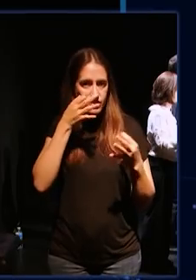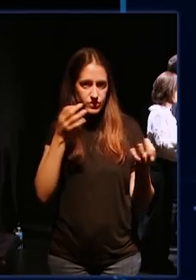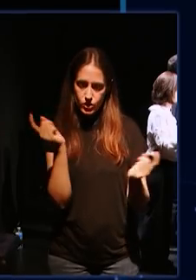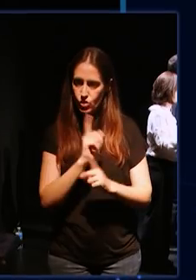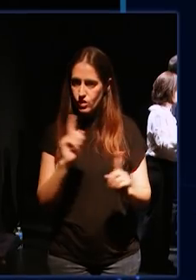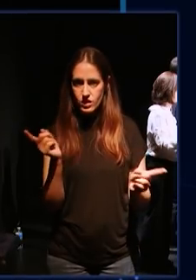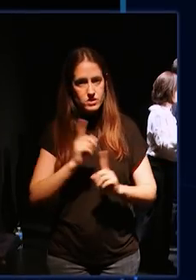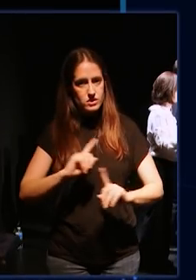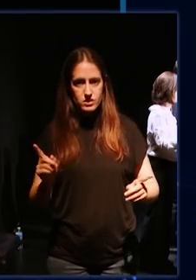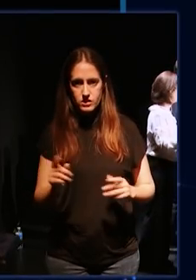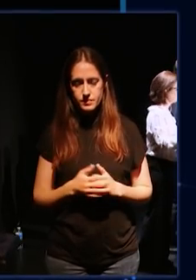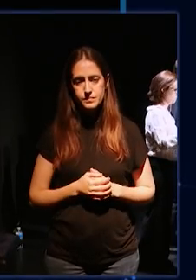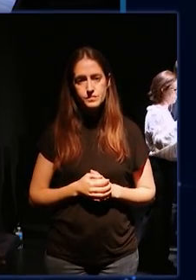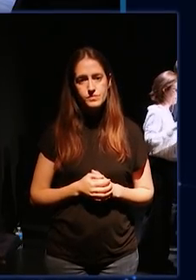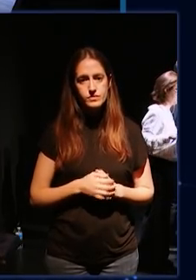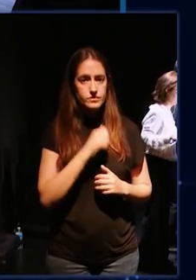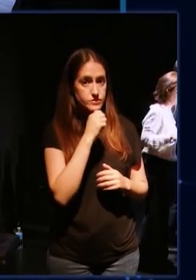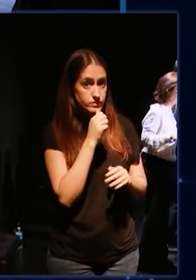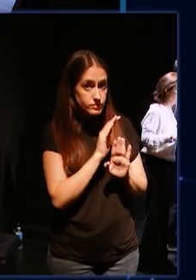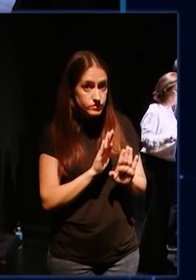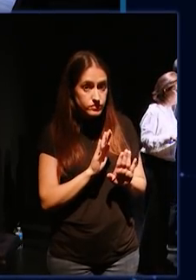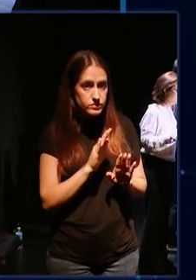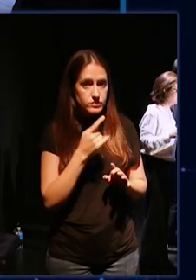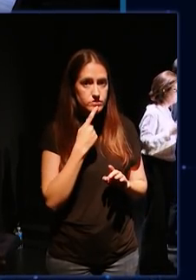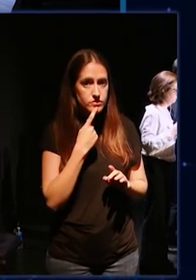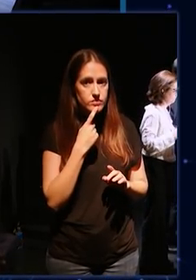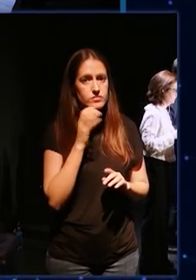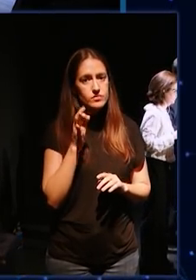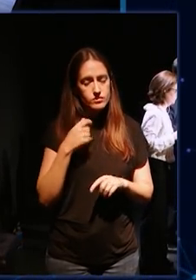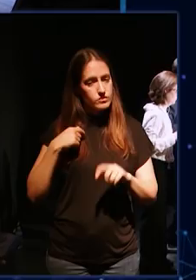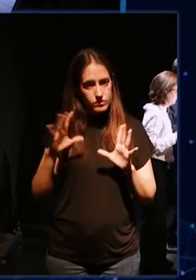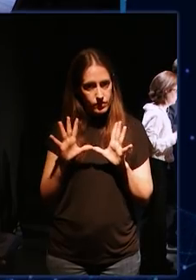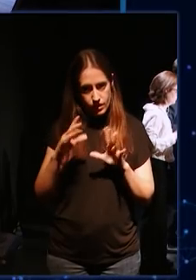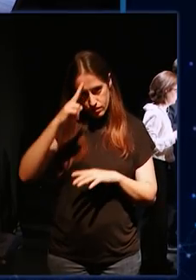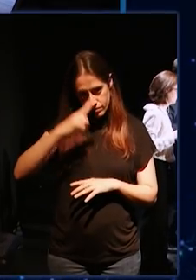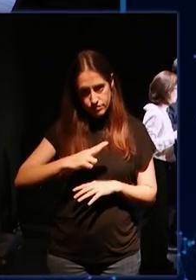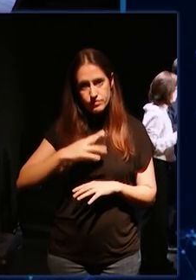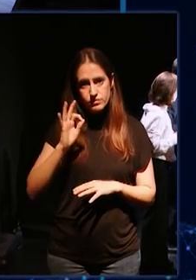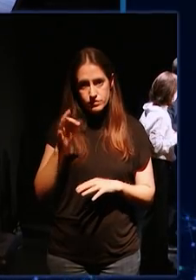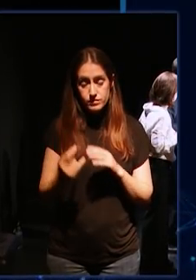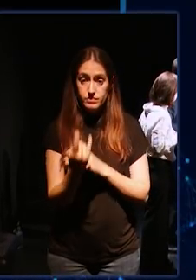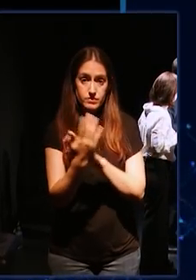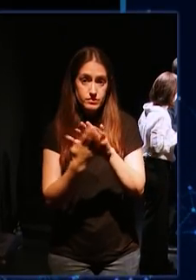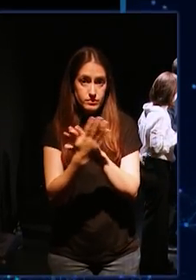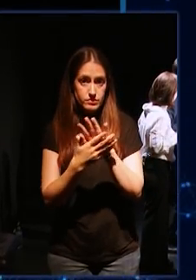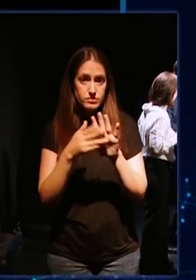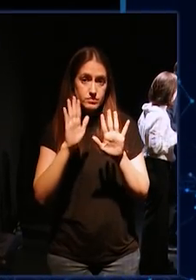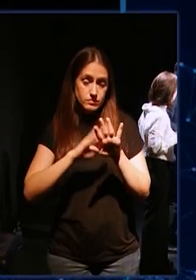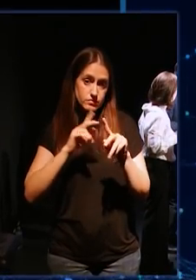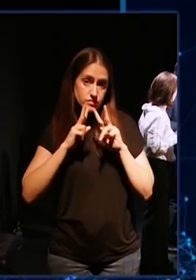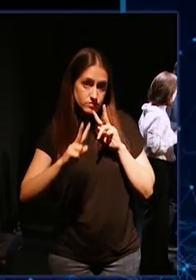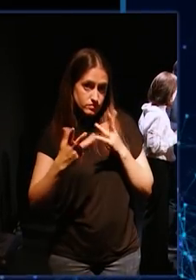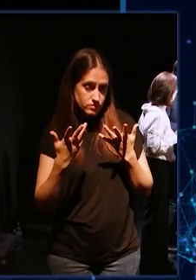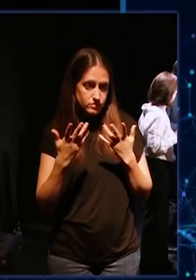Ninguno. Molt bé. Per acabar, Enric Oliver, molt breument, sisplau. Sí, seré molt respectuós amb aquests 10 segons perquè ha sortit el tema i per aclarir-ho també a la